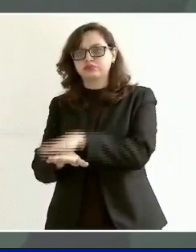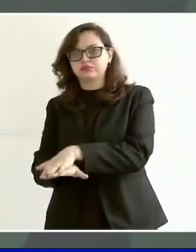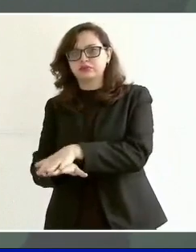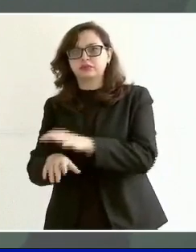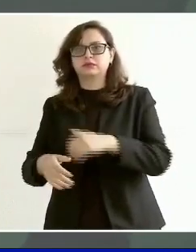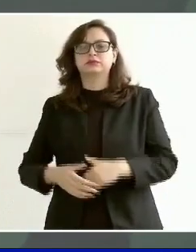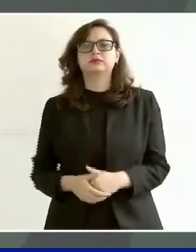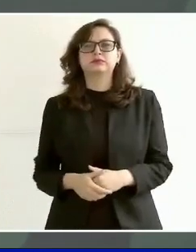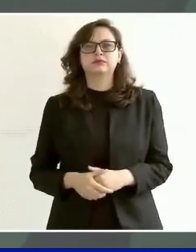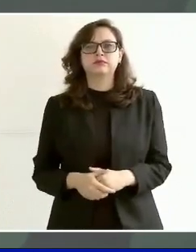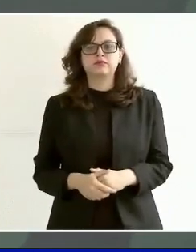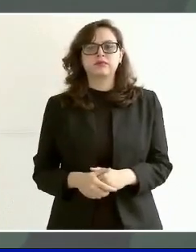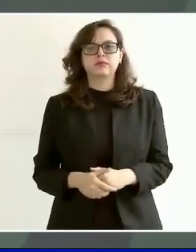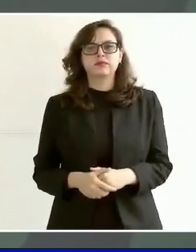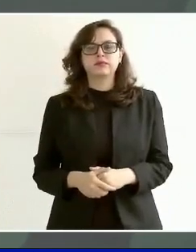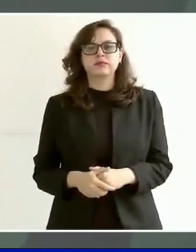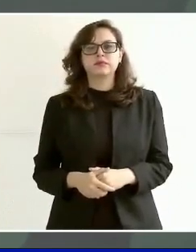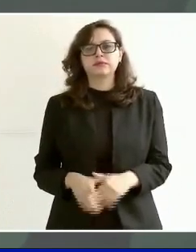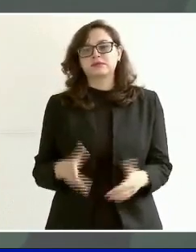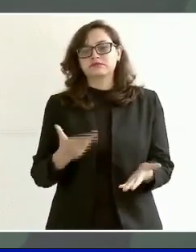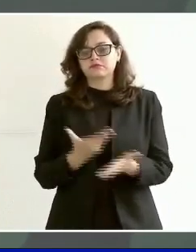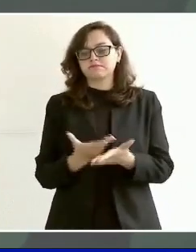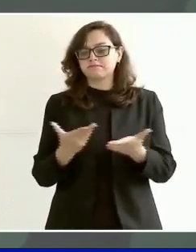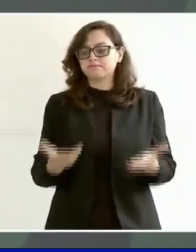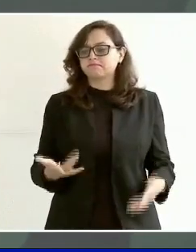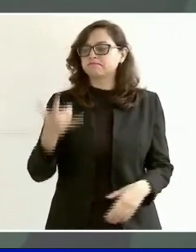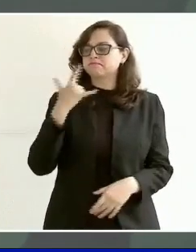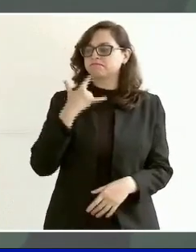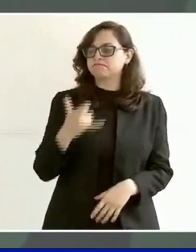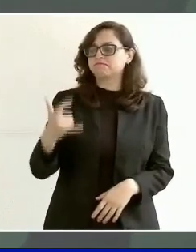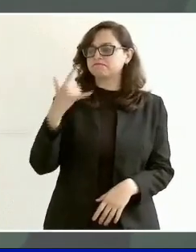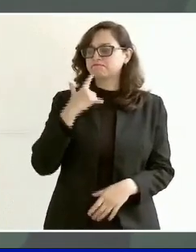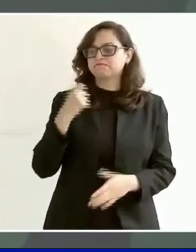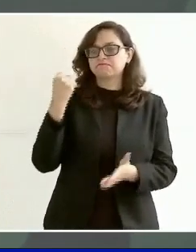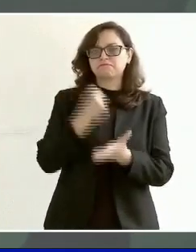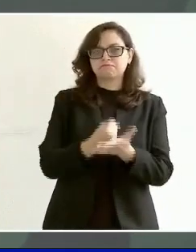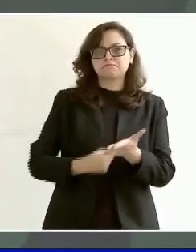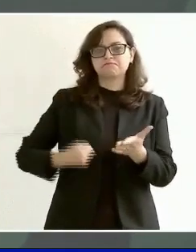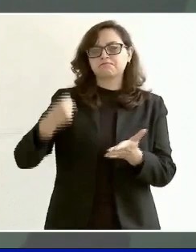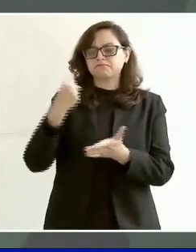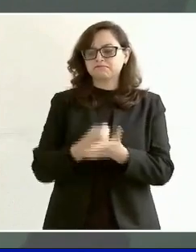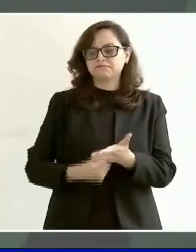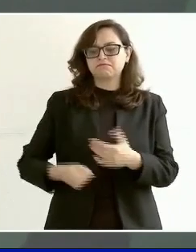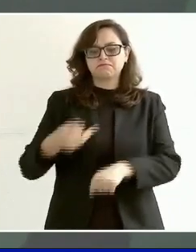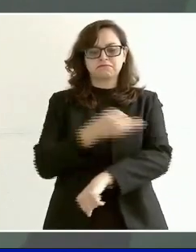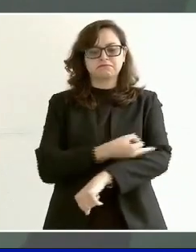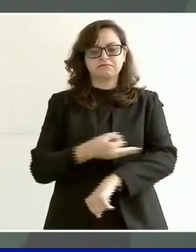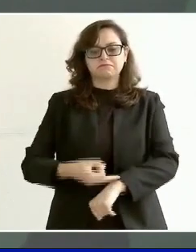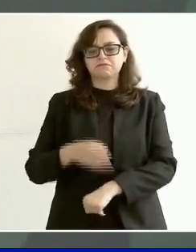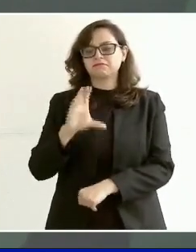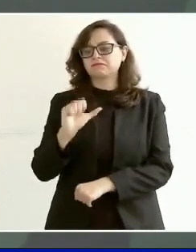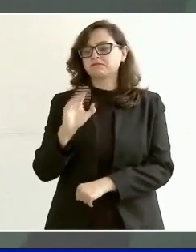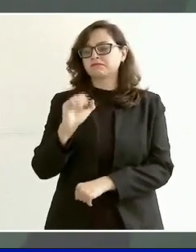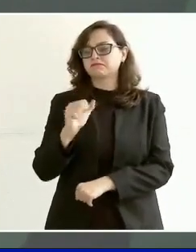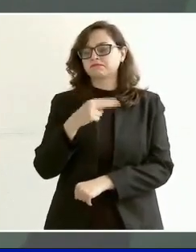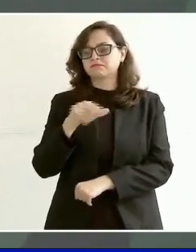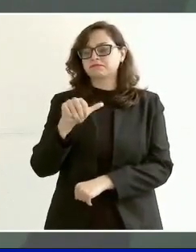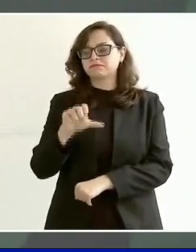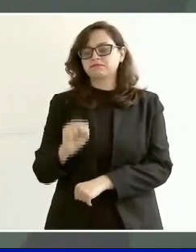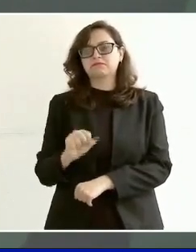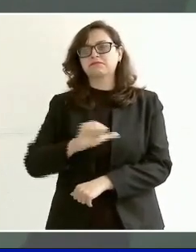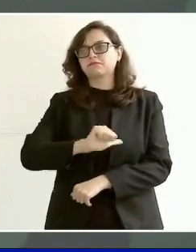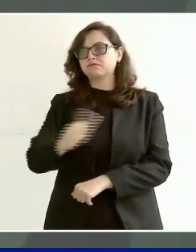Ahora, después de tantas luchas de la familia Cabañas y de muchas